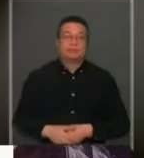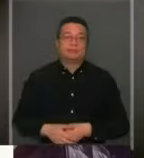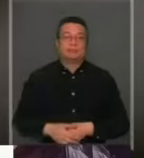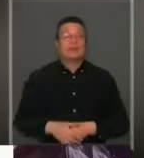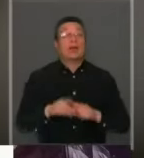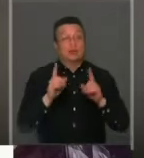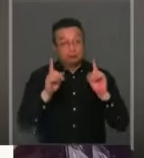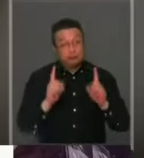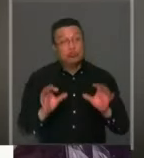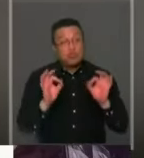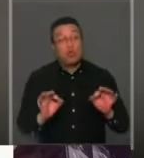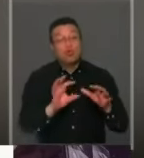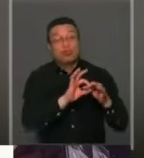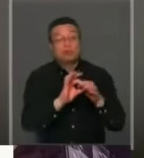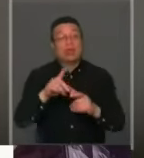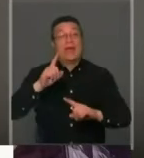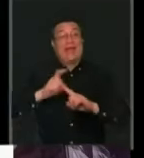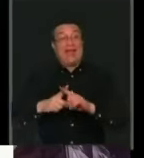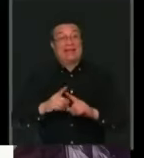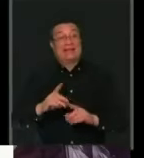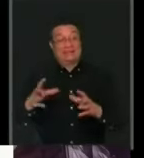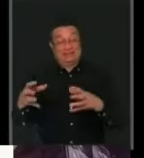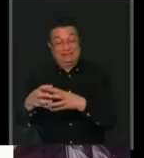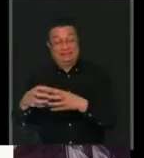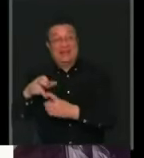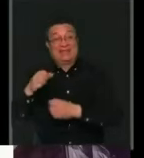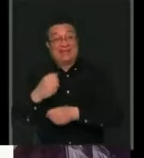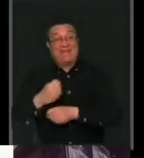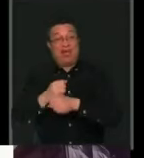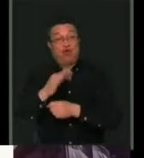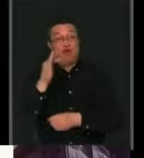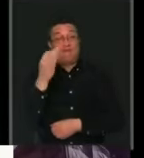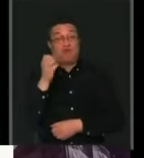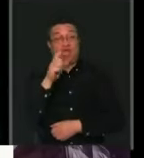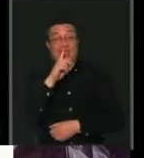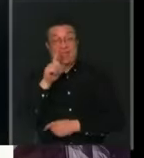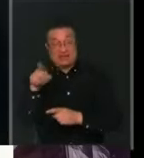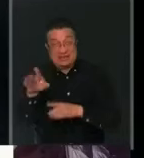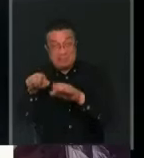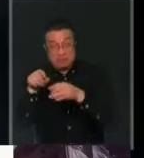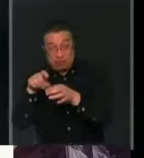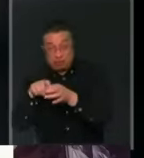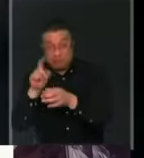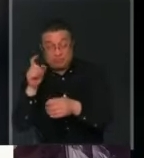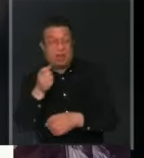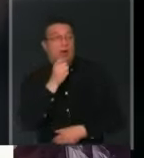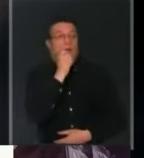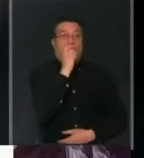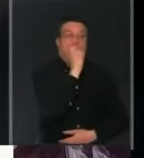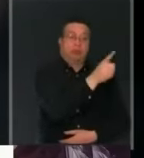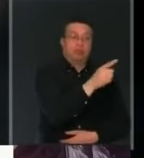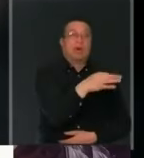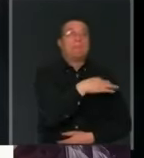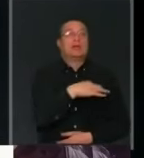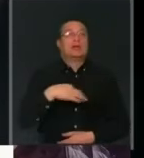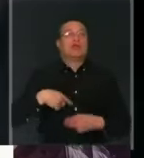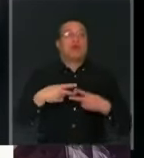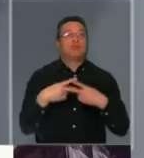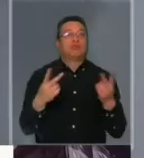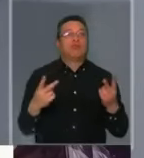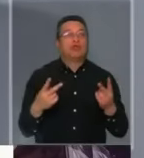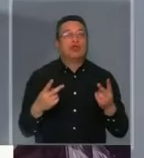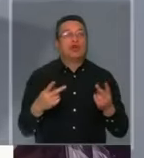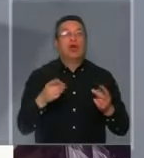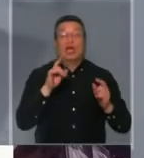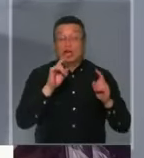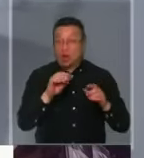ocurrió. Exintegrantes del equipo de trabajo de Manuel Fuentes fueron los que realizaron la denuncia ante el Ministerio Público, pero no se